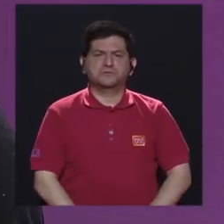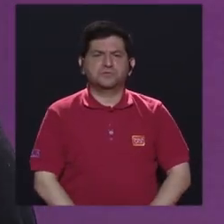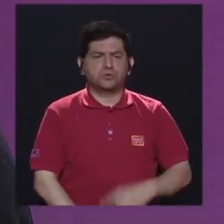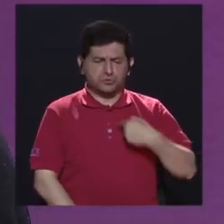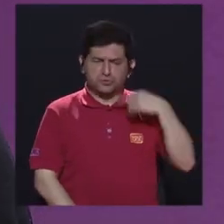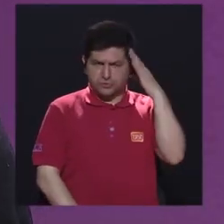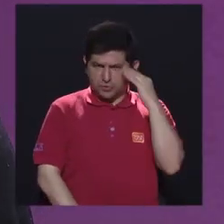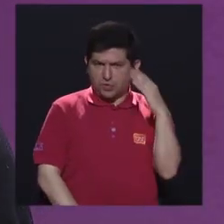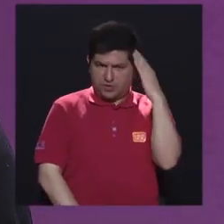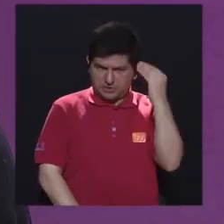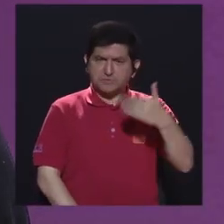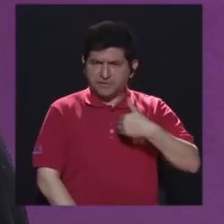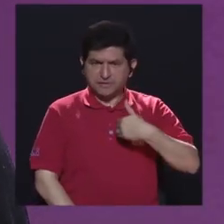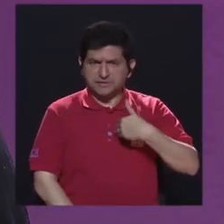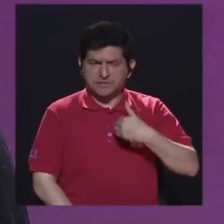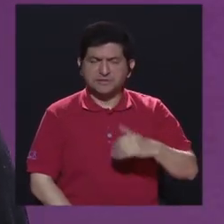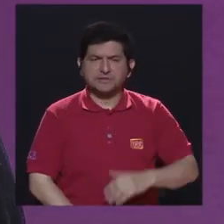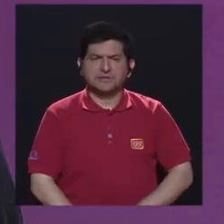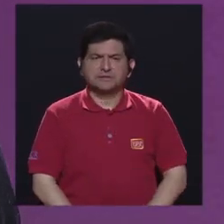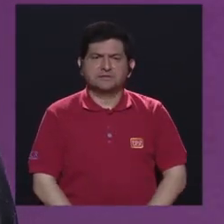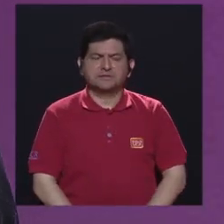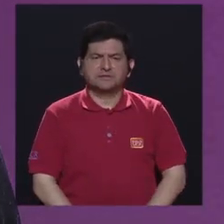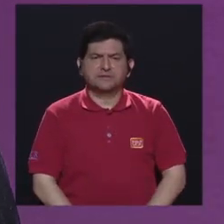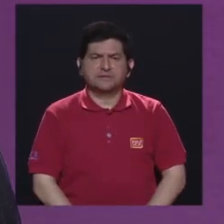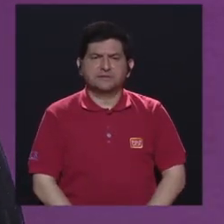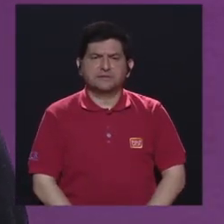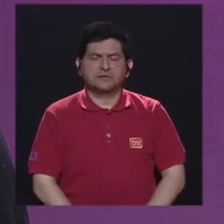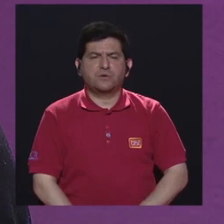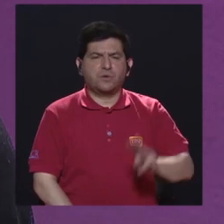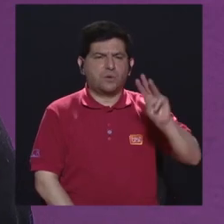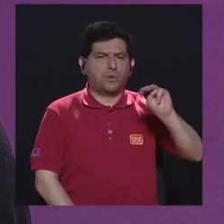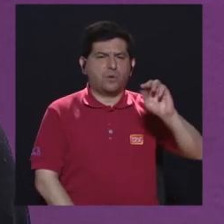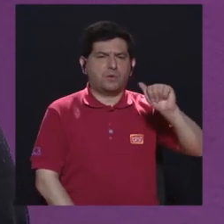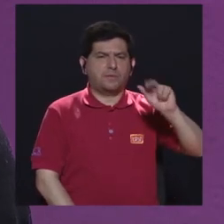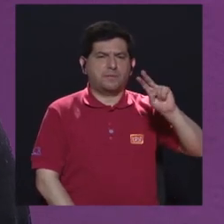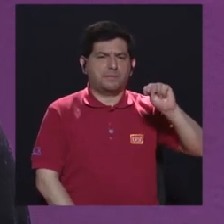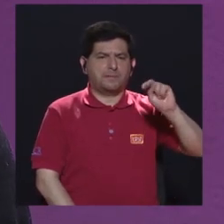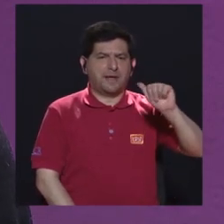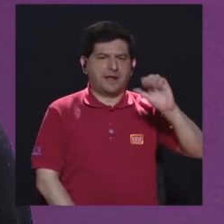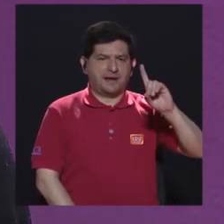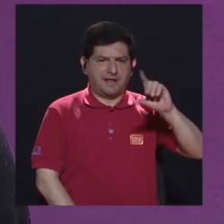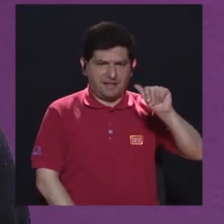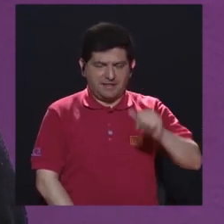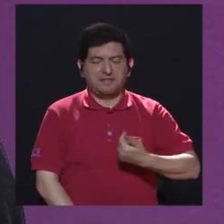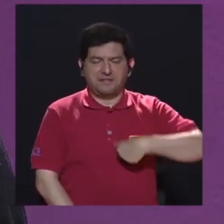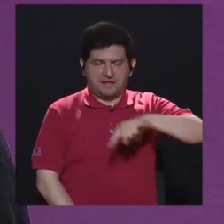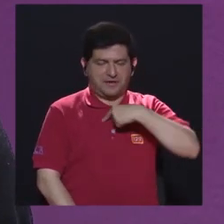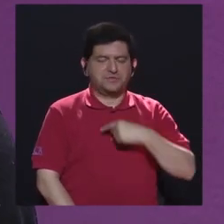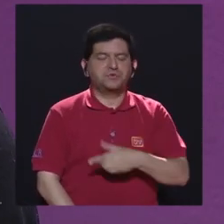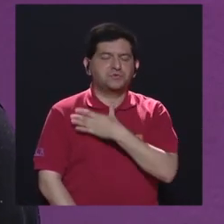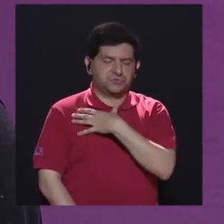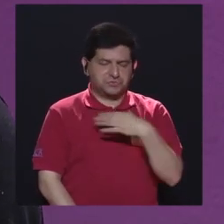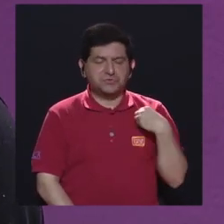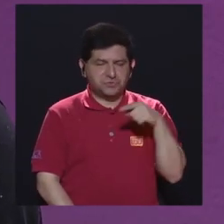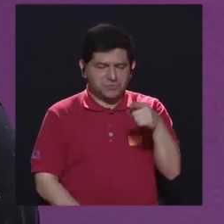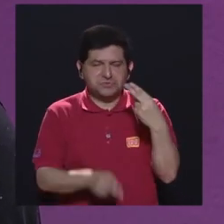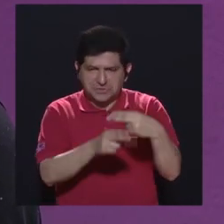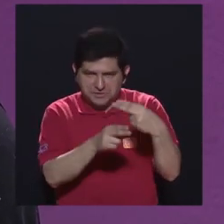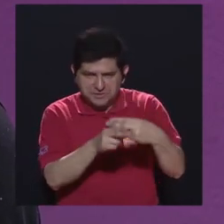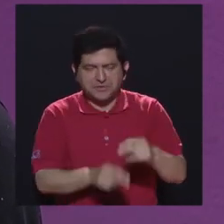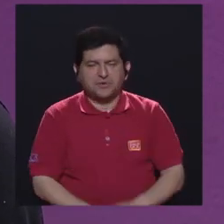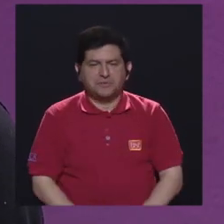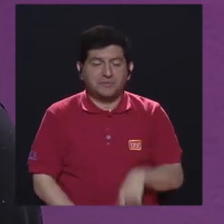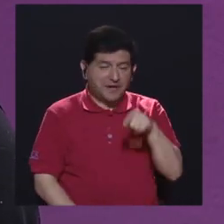tenido la experiencia con la manada, como me gusta decirle, nos gusta decirnos, en